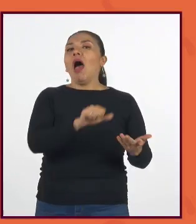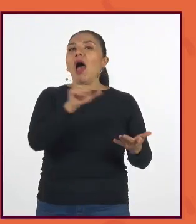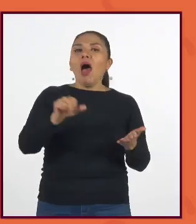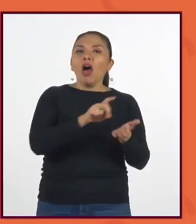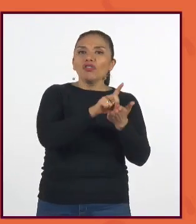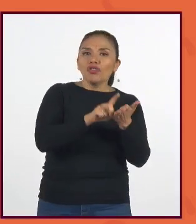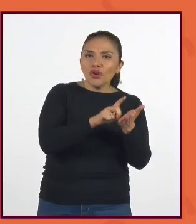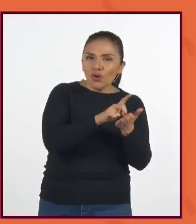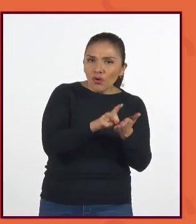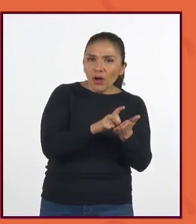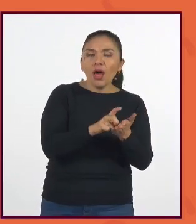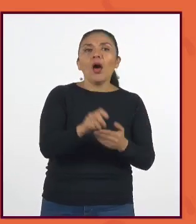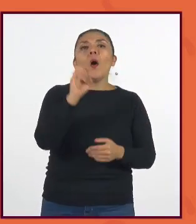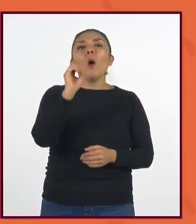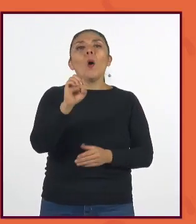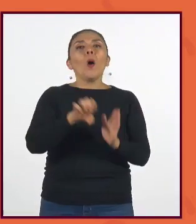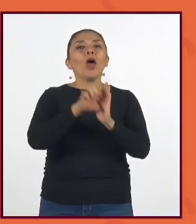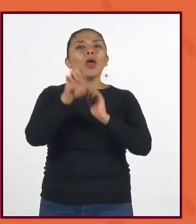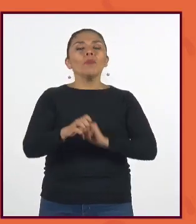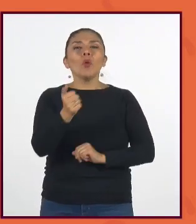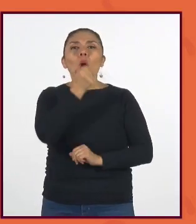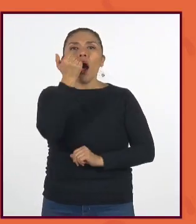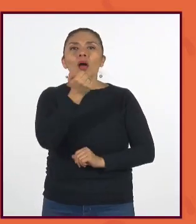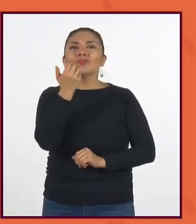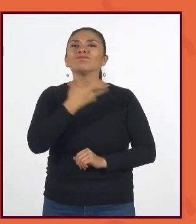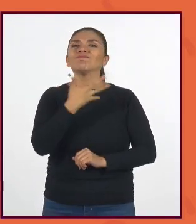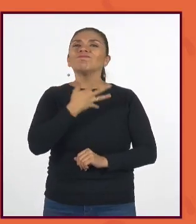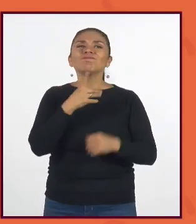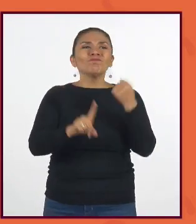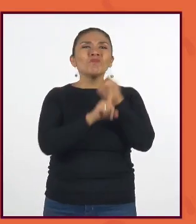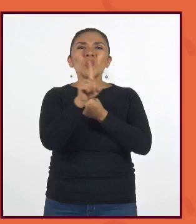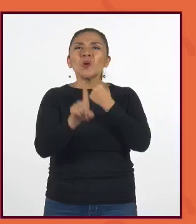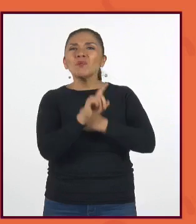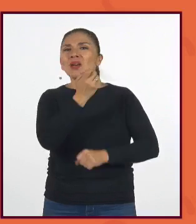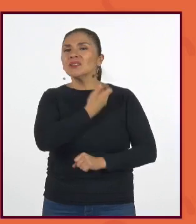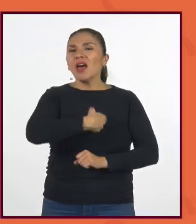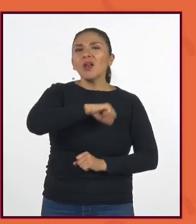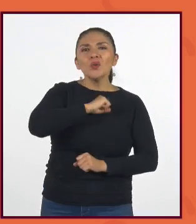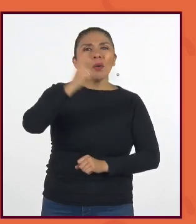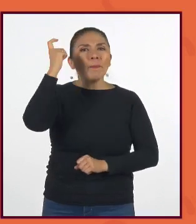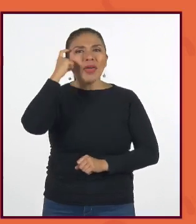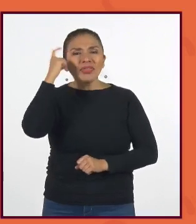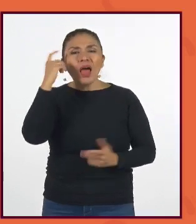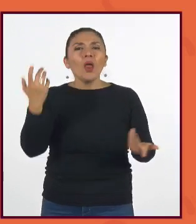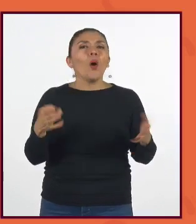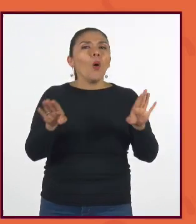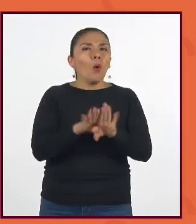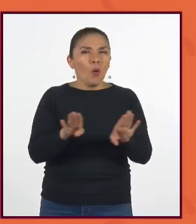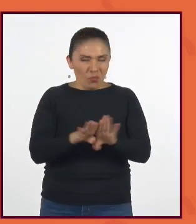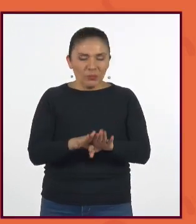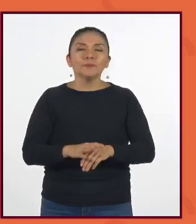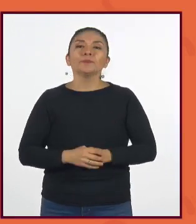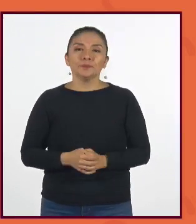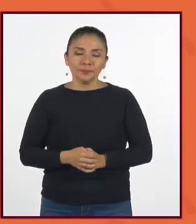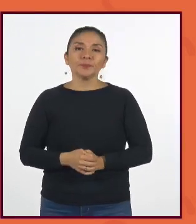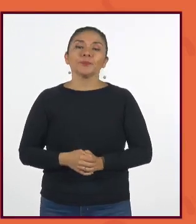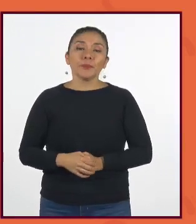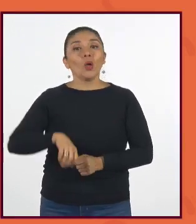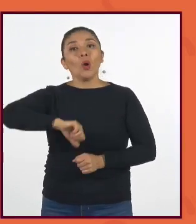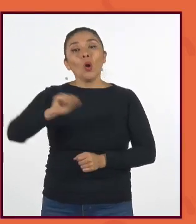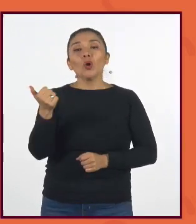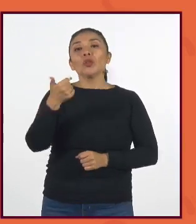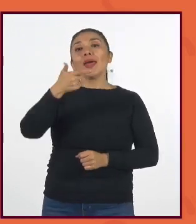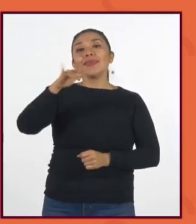como cuando los alumnos están pasando por alguna dificultad de salud mental en general. Qué interesante. Y está esta guía para la